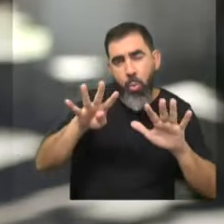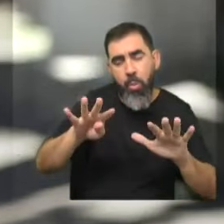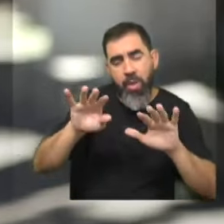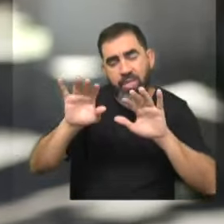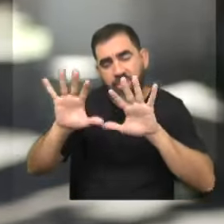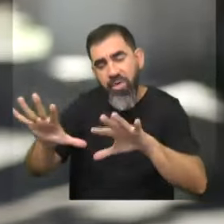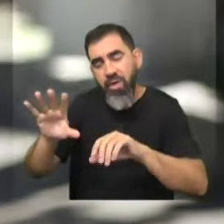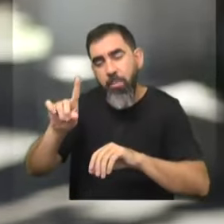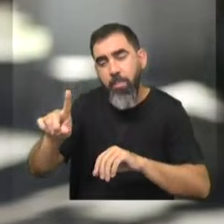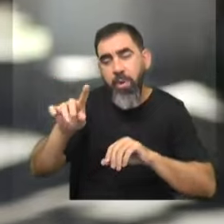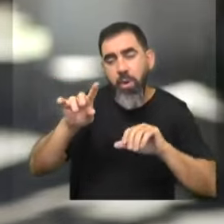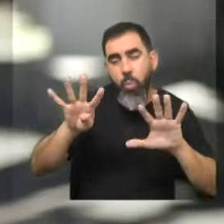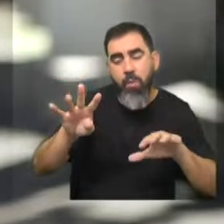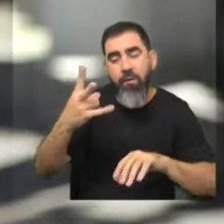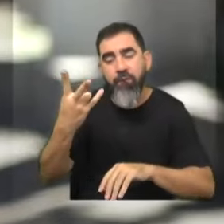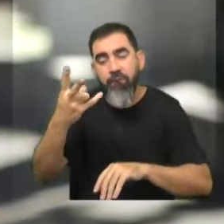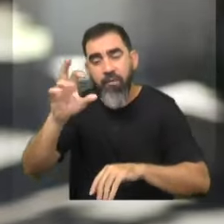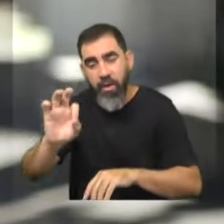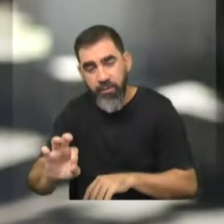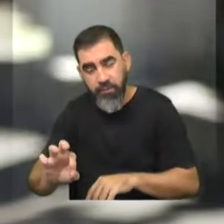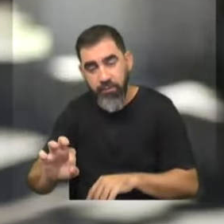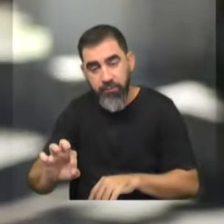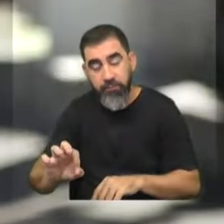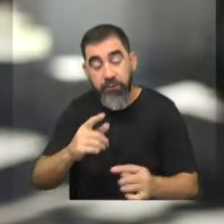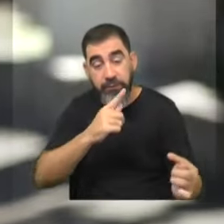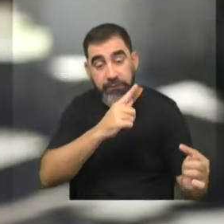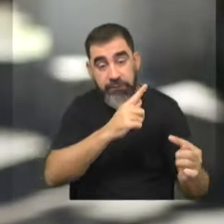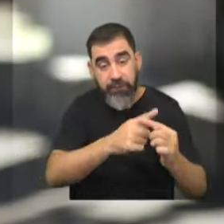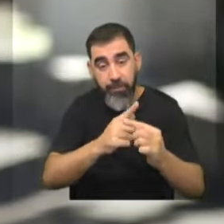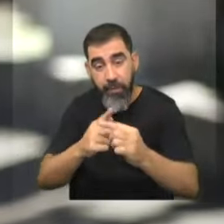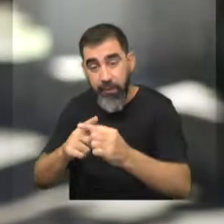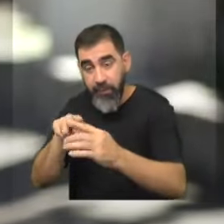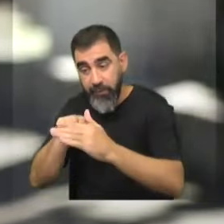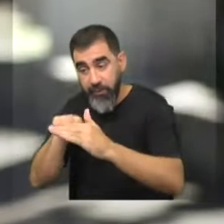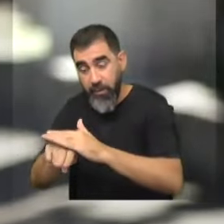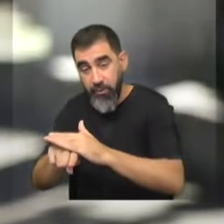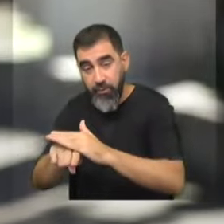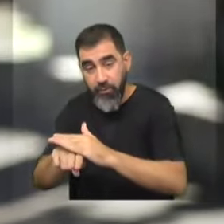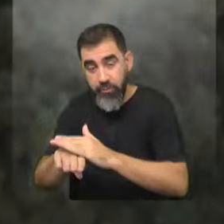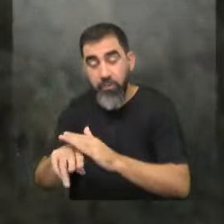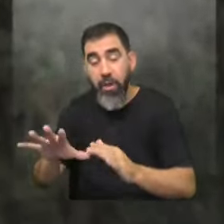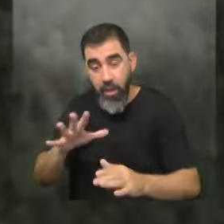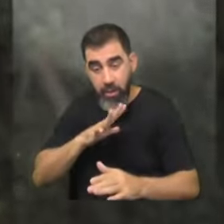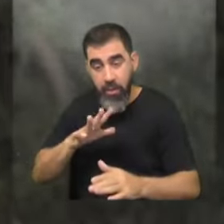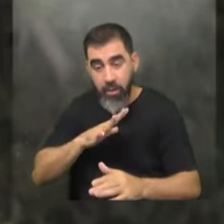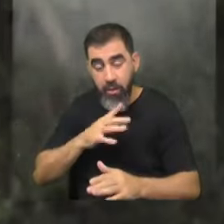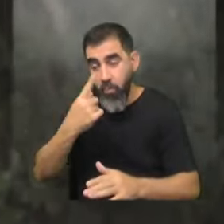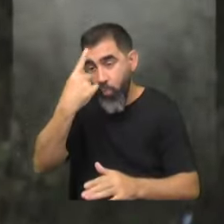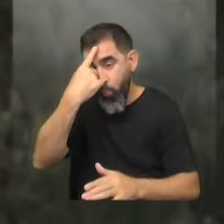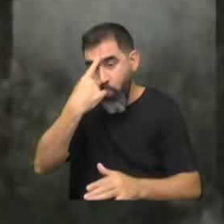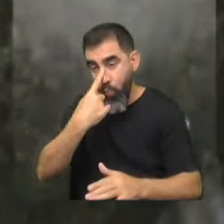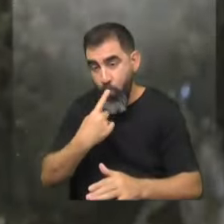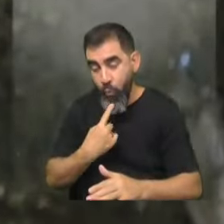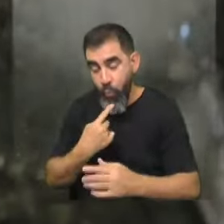1910, 1920, nosotros empezamos a ver que el cementerio empieza a dar acogida a monumentos